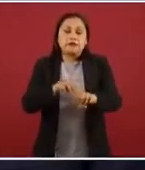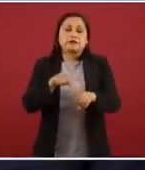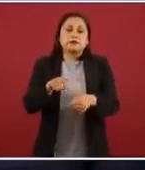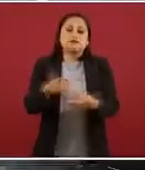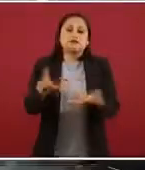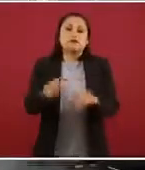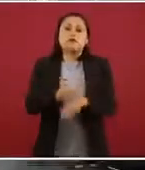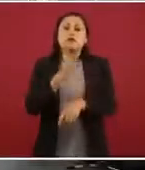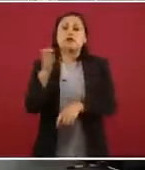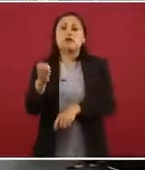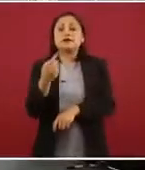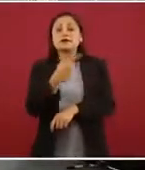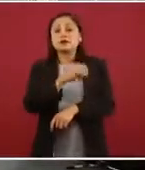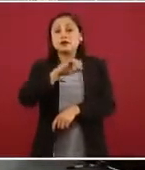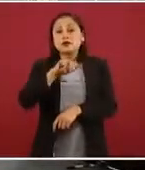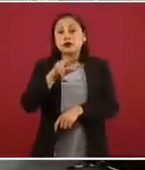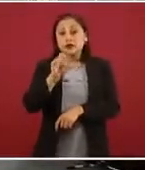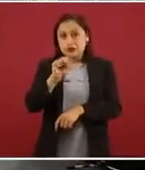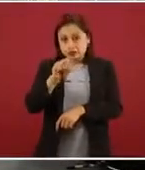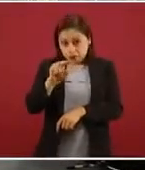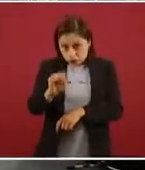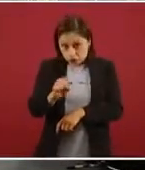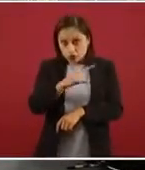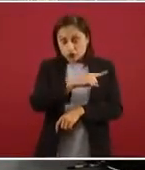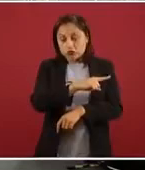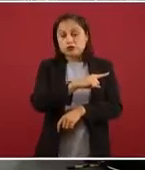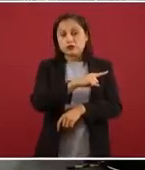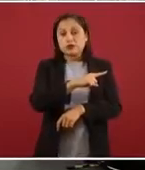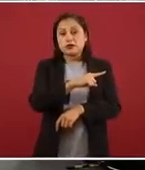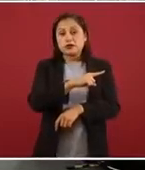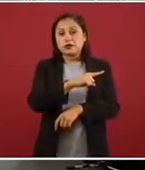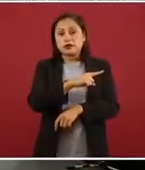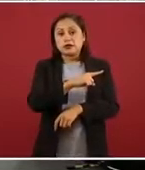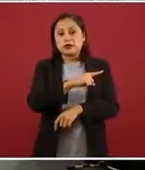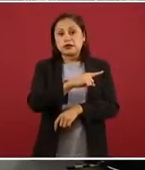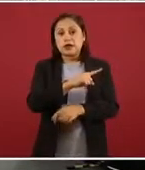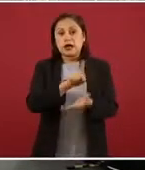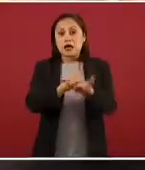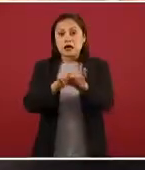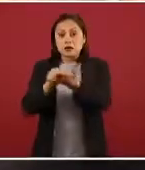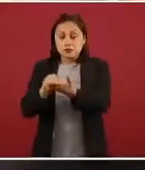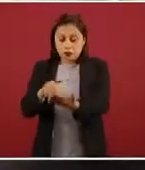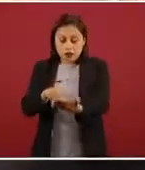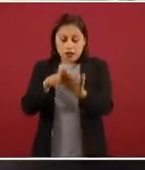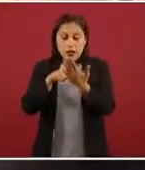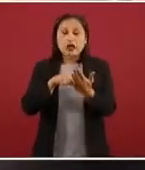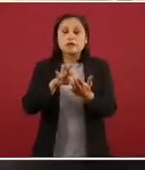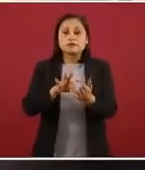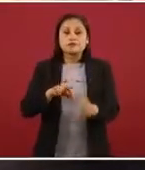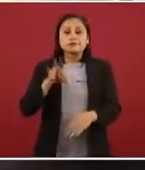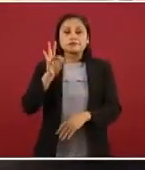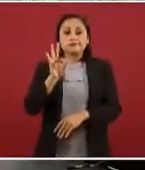Jesús sacó seguramente ese tuit.